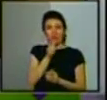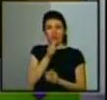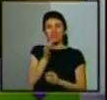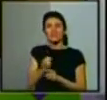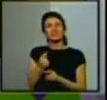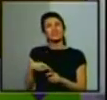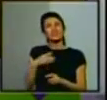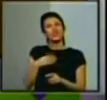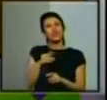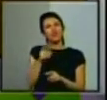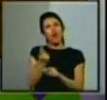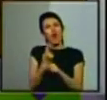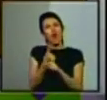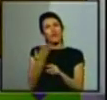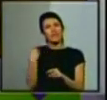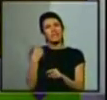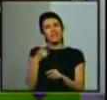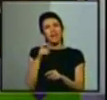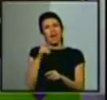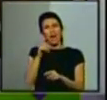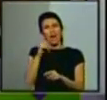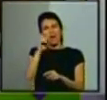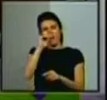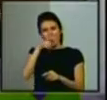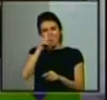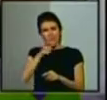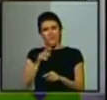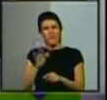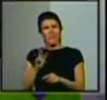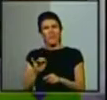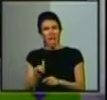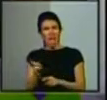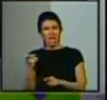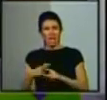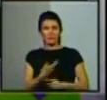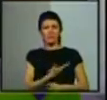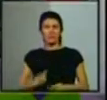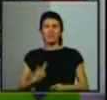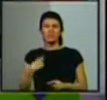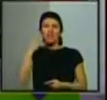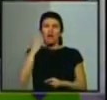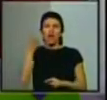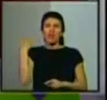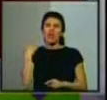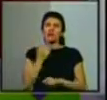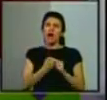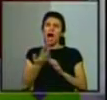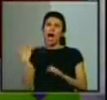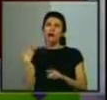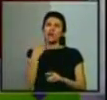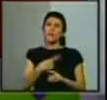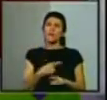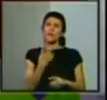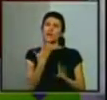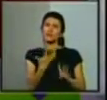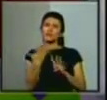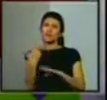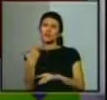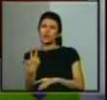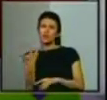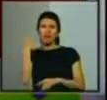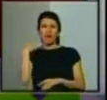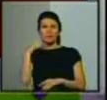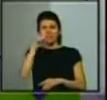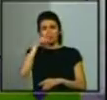Eduardo Frei y recordábamos el día 12 de noviembre del año 1998, cuando ambos se encuentran, el expresidente Frei estaba en visita de